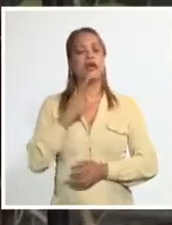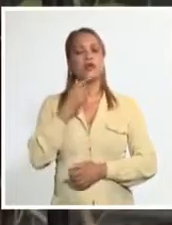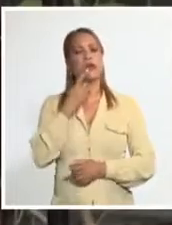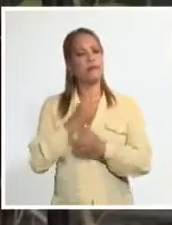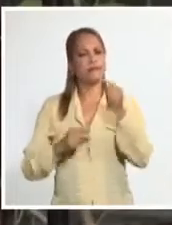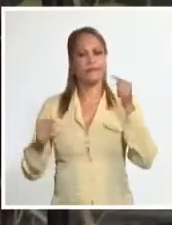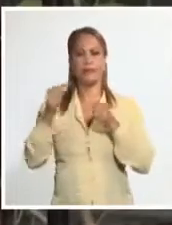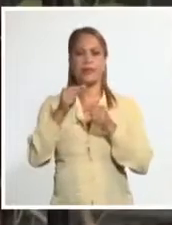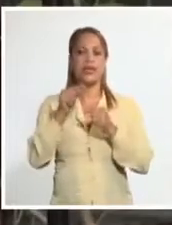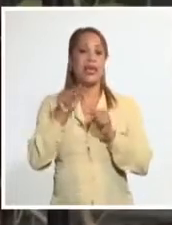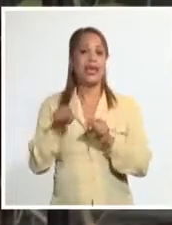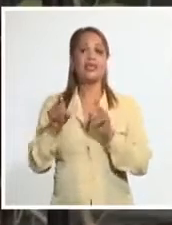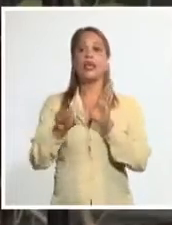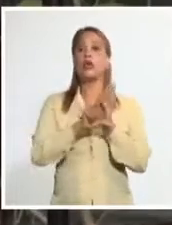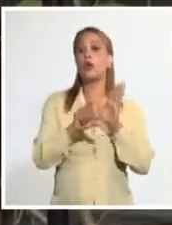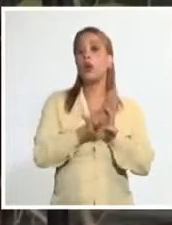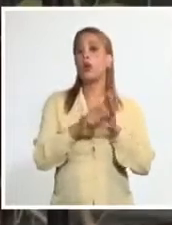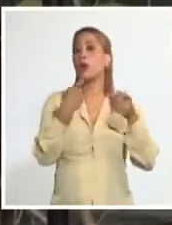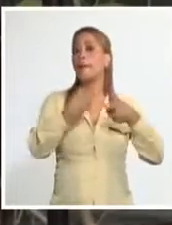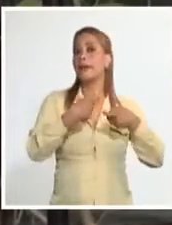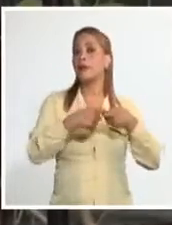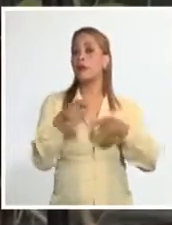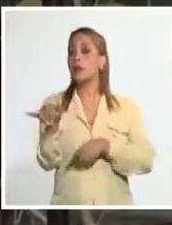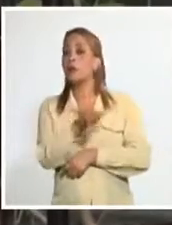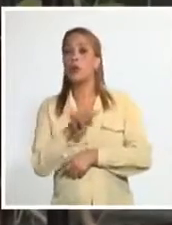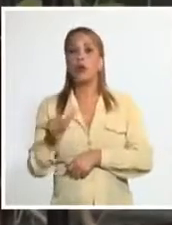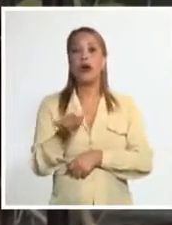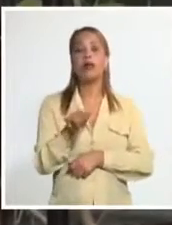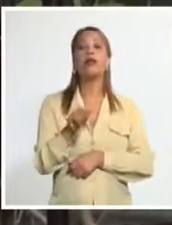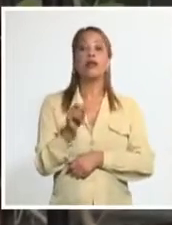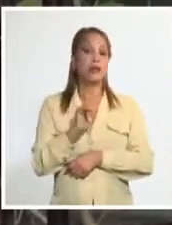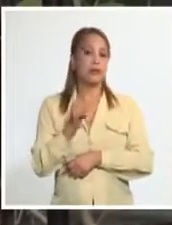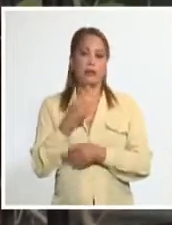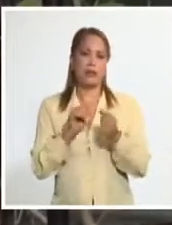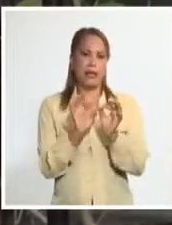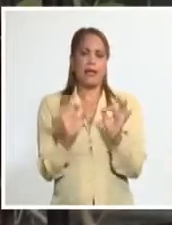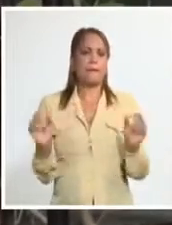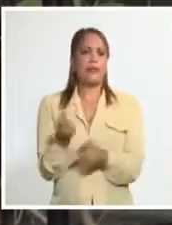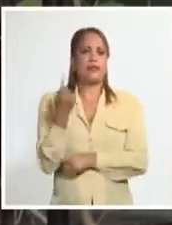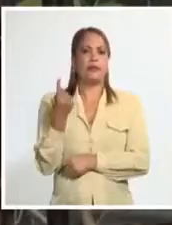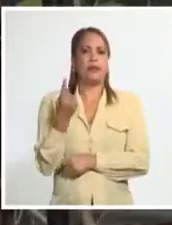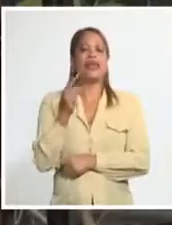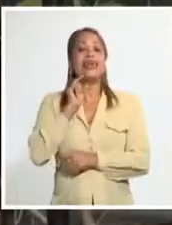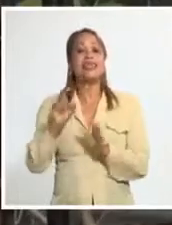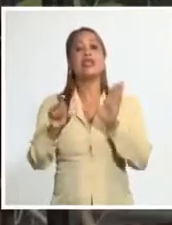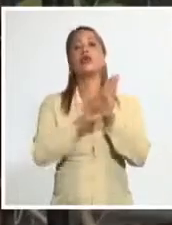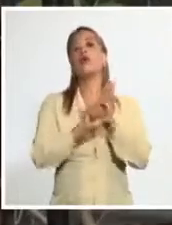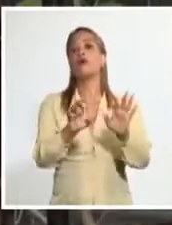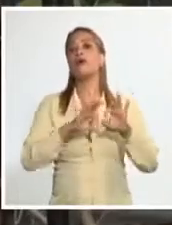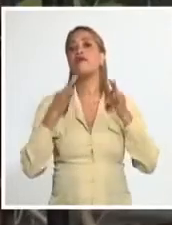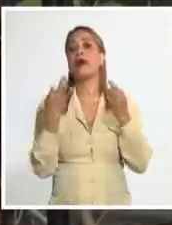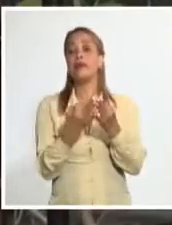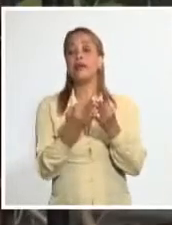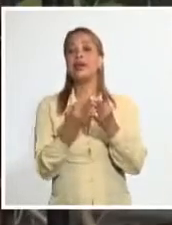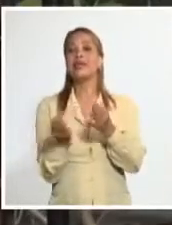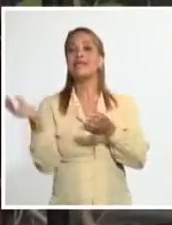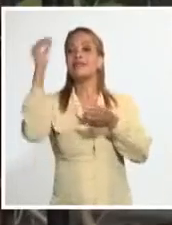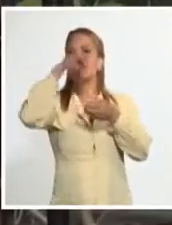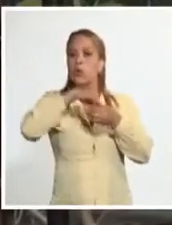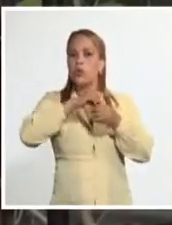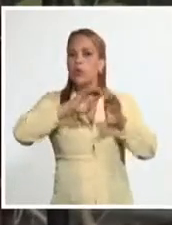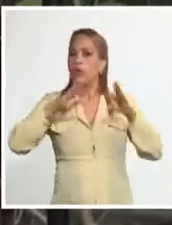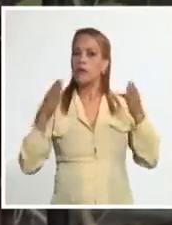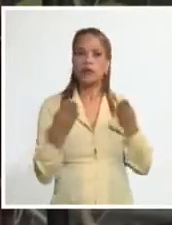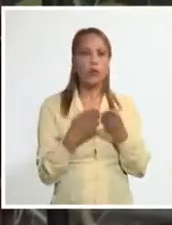fíjense, este no es el código ni del matrimonio igualitario ni de un aspecto en particular. Este es el código que toca todos los aspectos